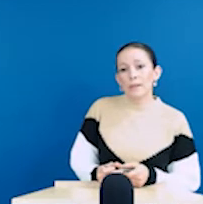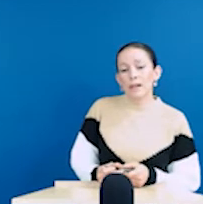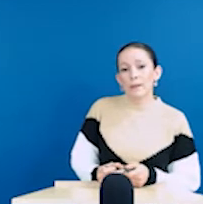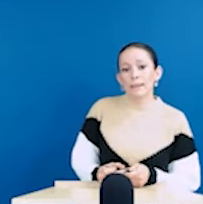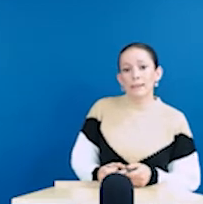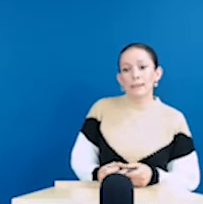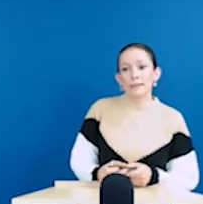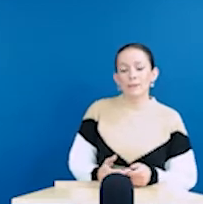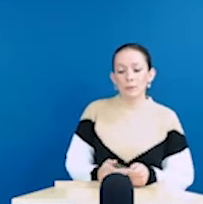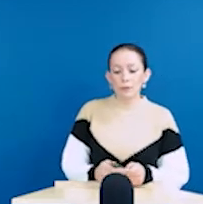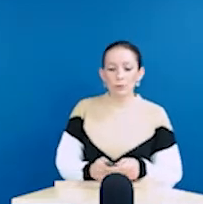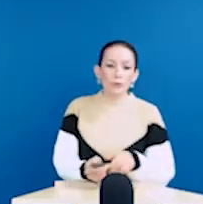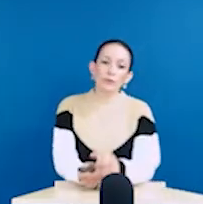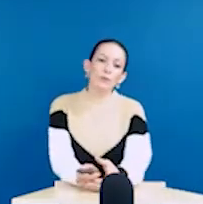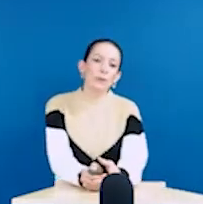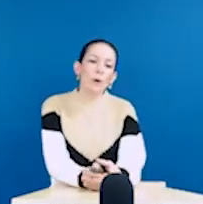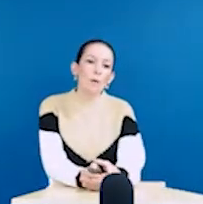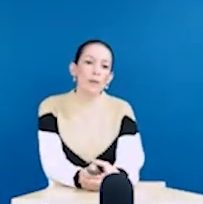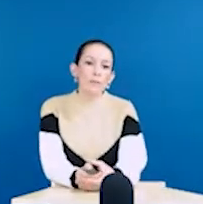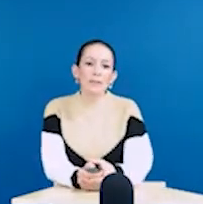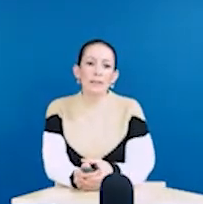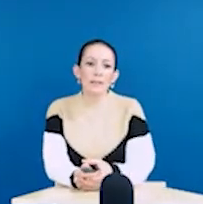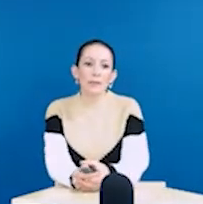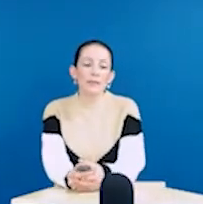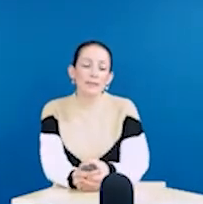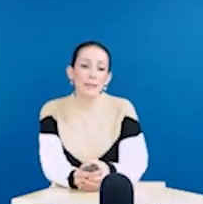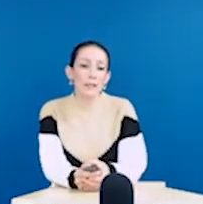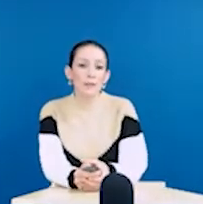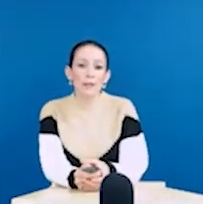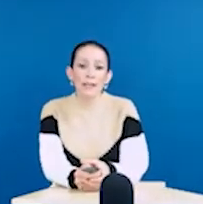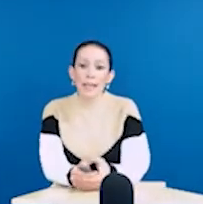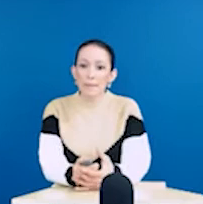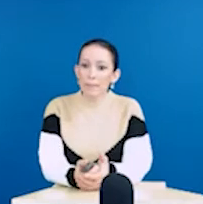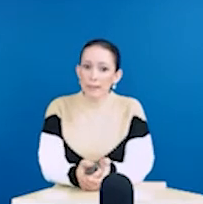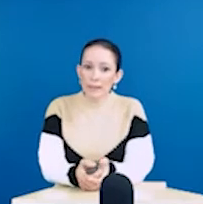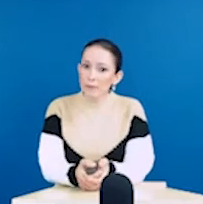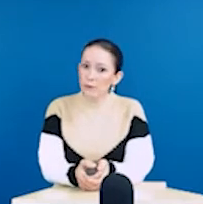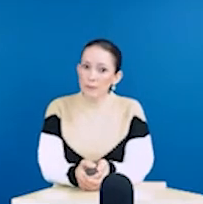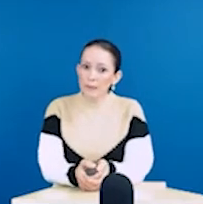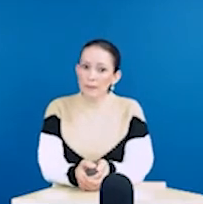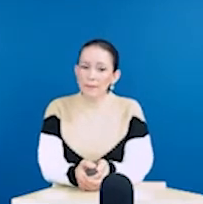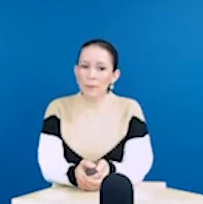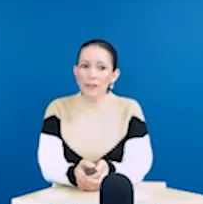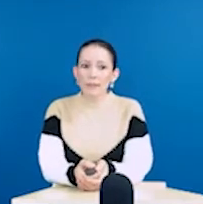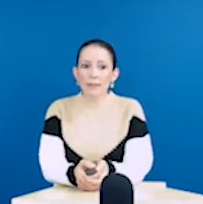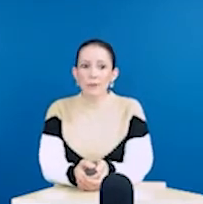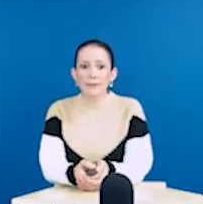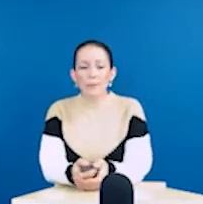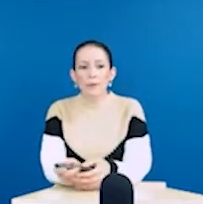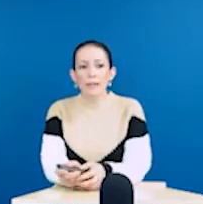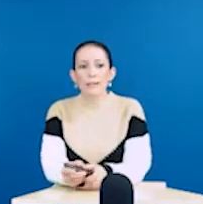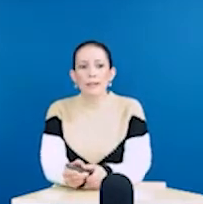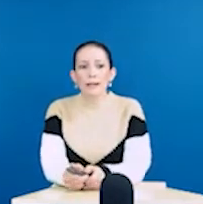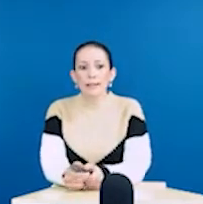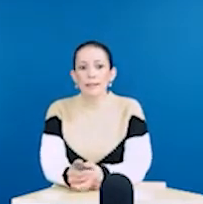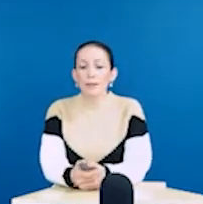en boca. A veces nosotros obviamos las lesiones y es algo que impacta a nuestros pacientes porque las lesiones